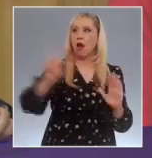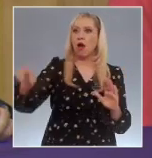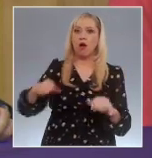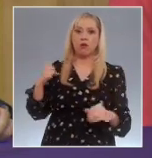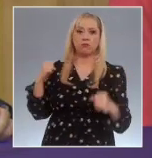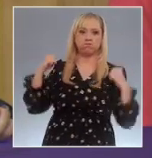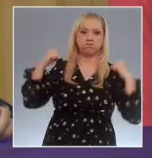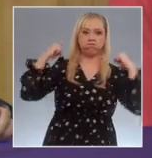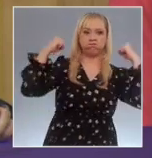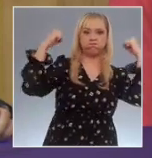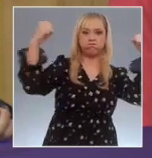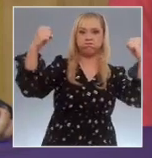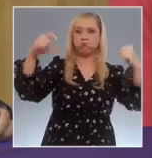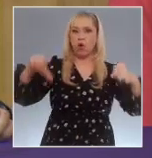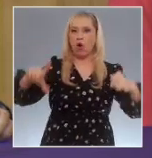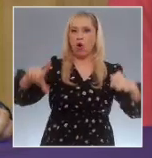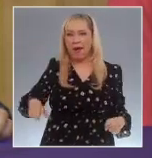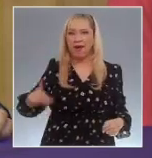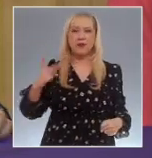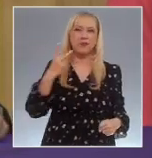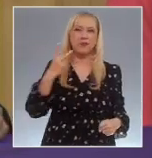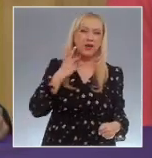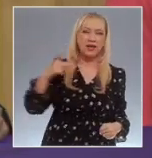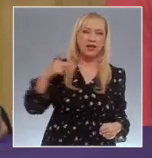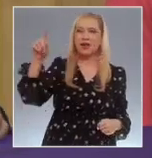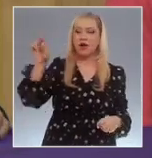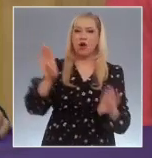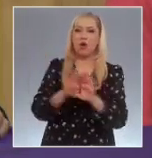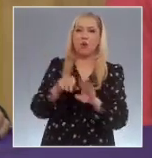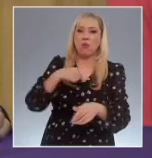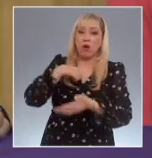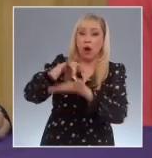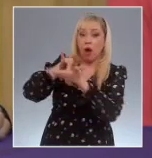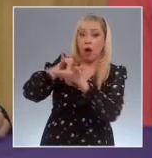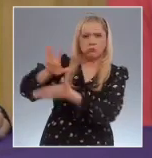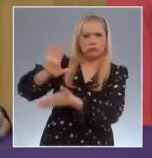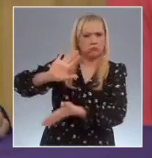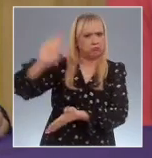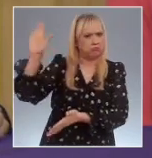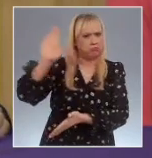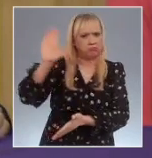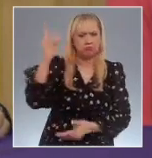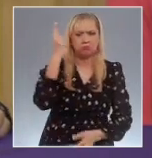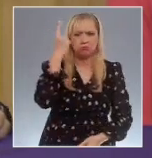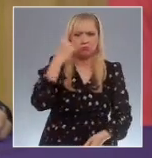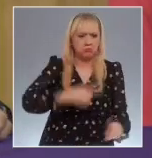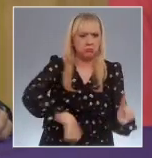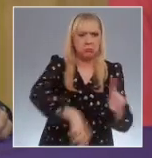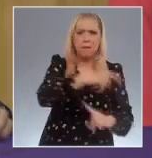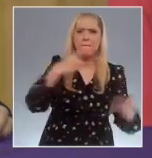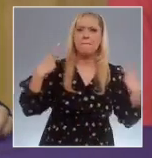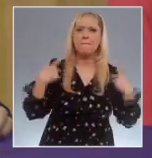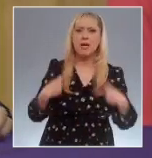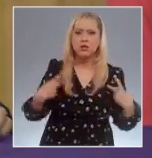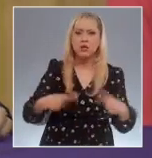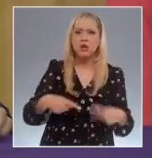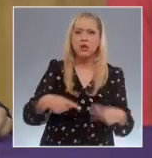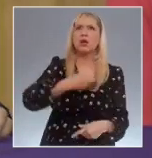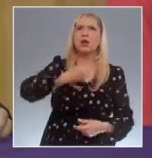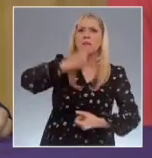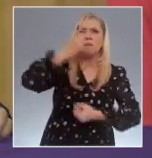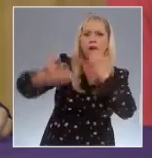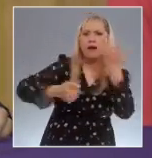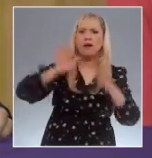estabilidad política. Razones como la igualdad y la inclusión de las voces de todas las personas. Razones como la garantía de que